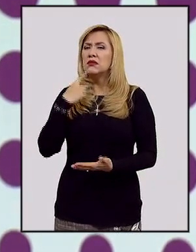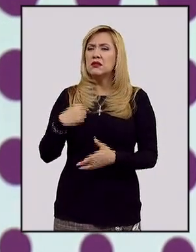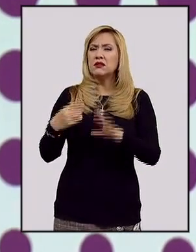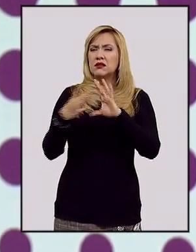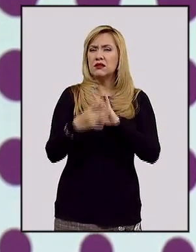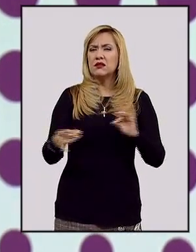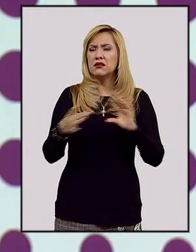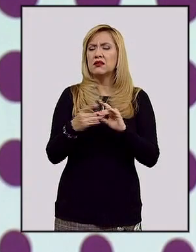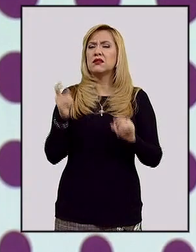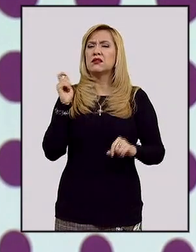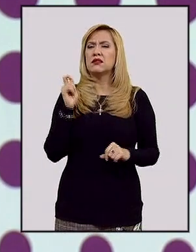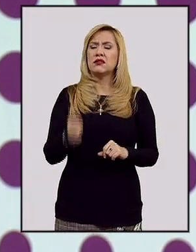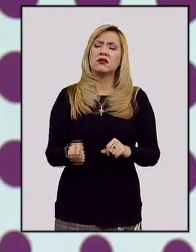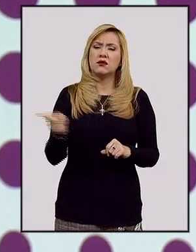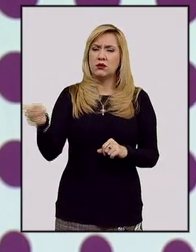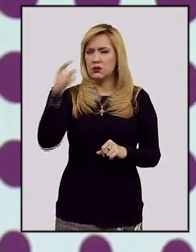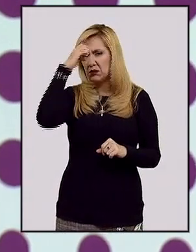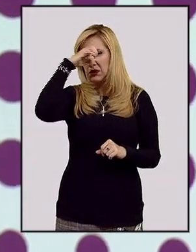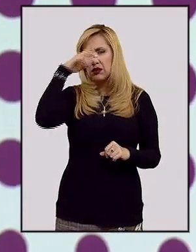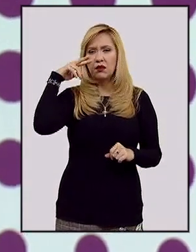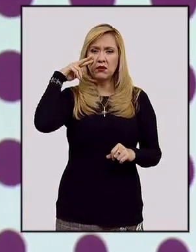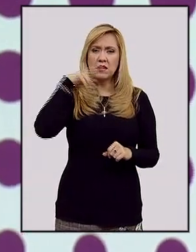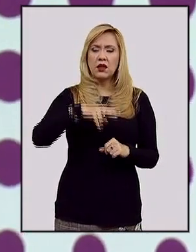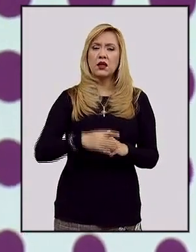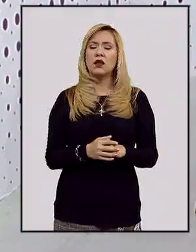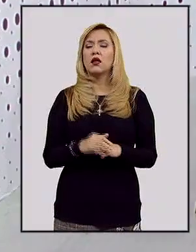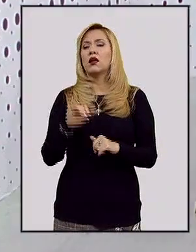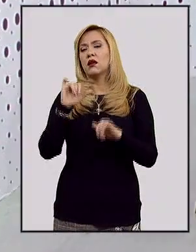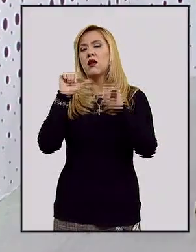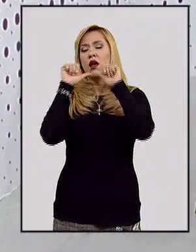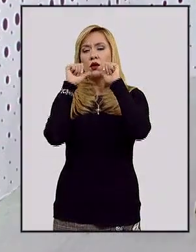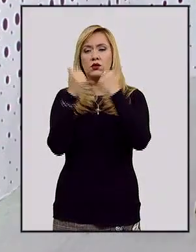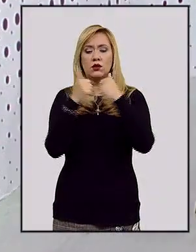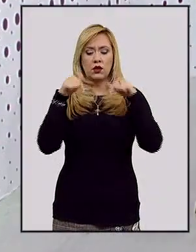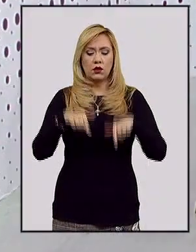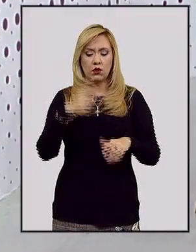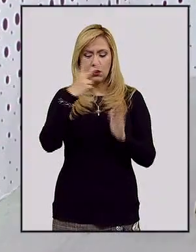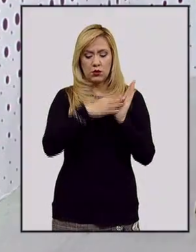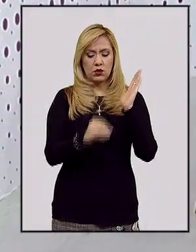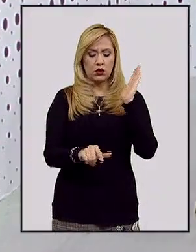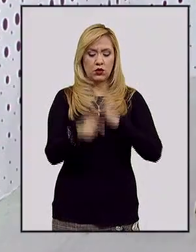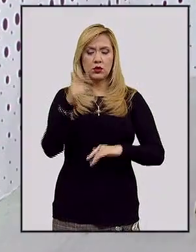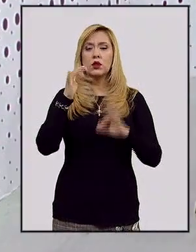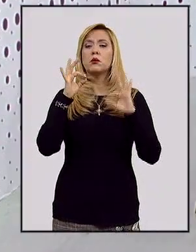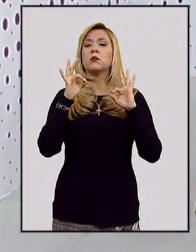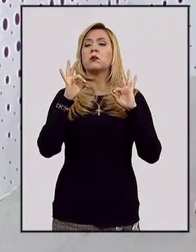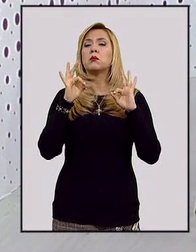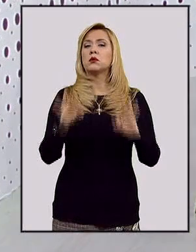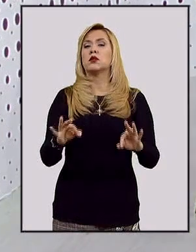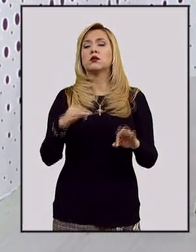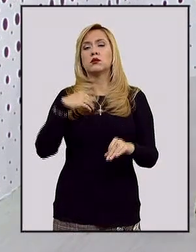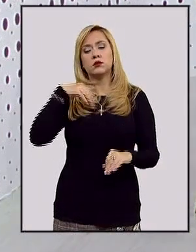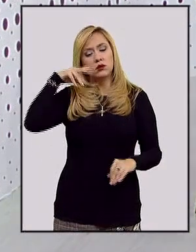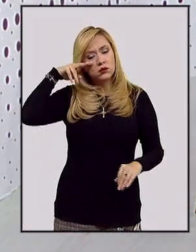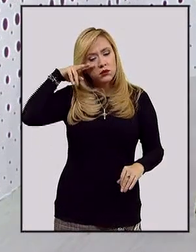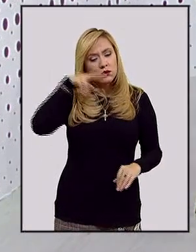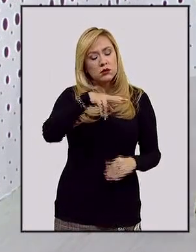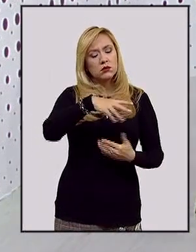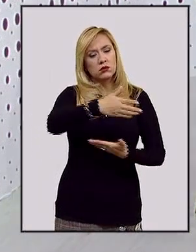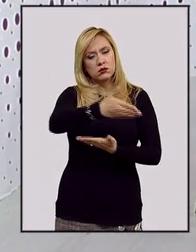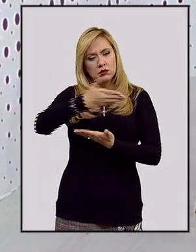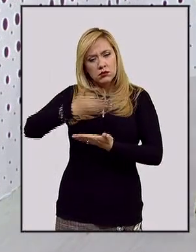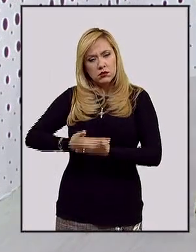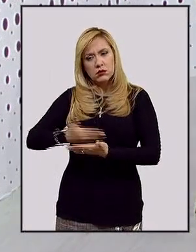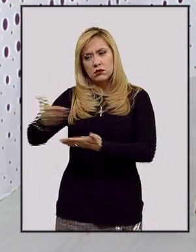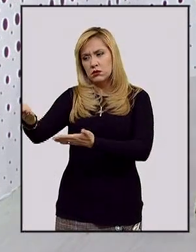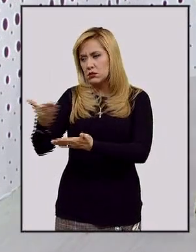poco sobre esta experiencia que ha tenido GIRE. Pues sí, justo desde 2012 GIRE ha tenido la oportunidad de acompañar, documentar y litigar